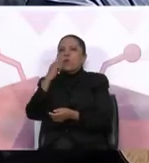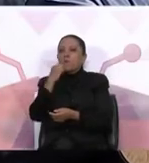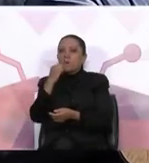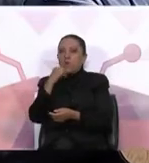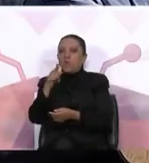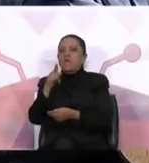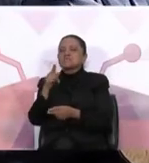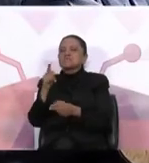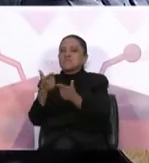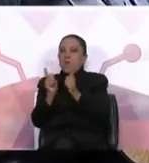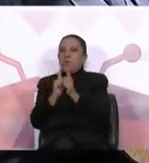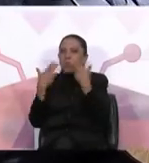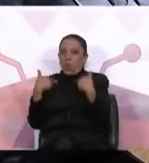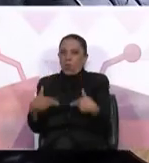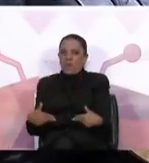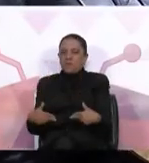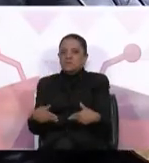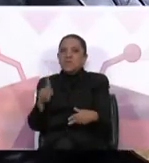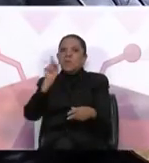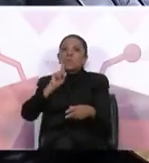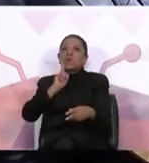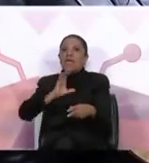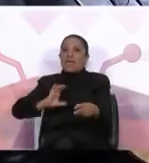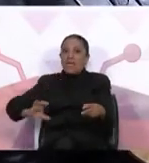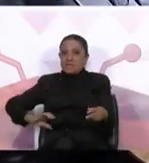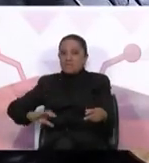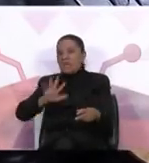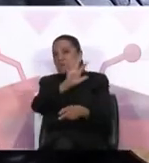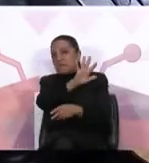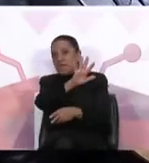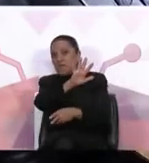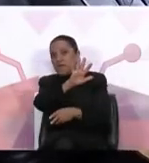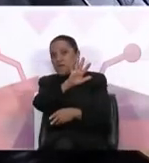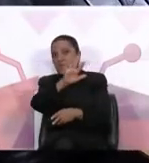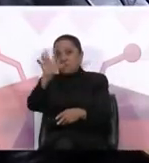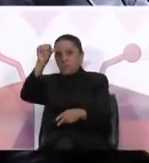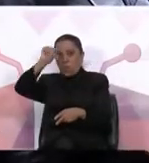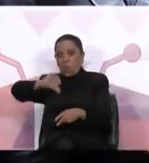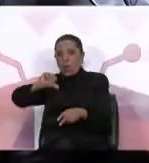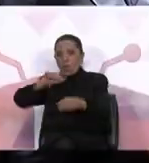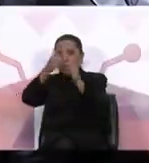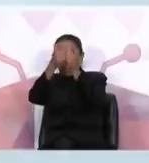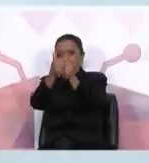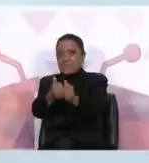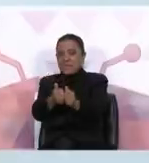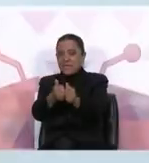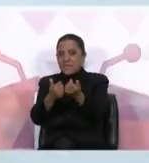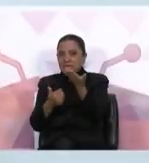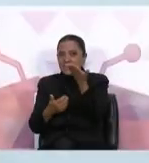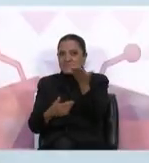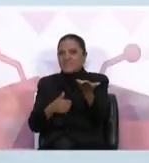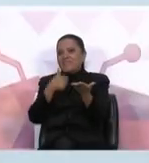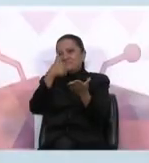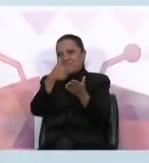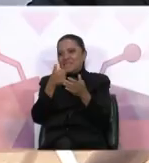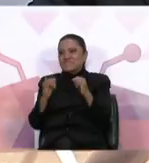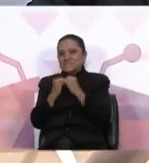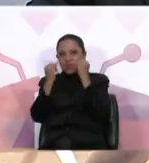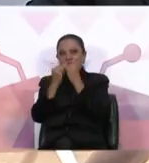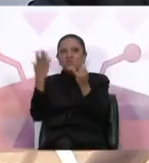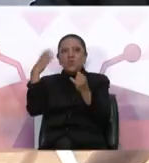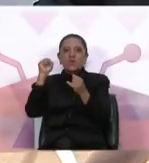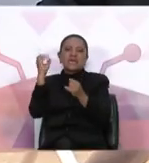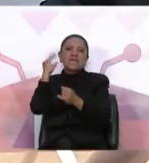la candidata y los cinco candidatos que el día de hoy están aquí en el instituto morelense de radio televisió agradecemos